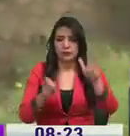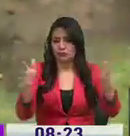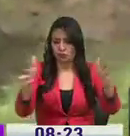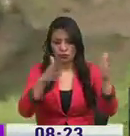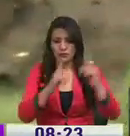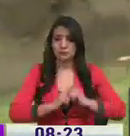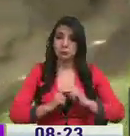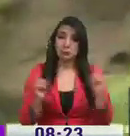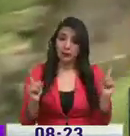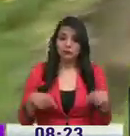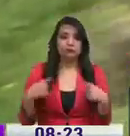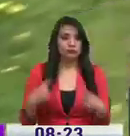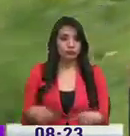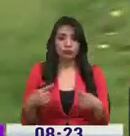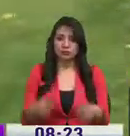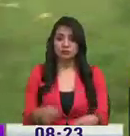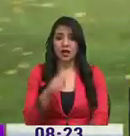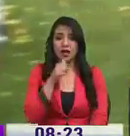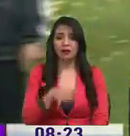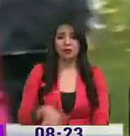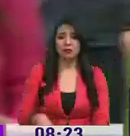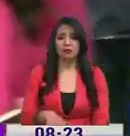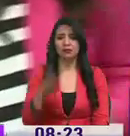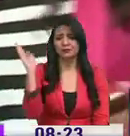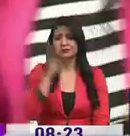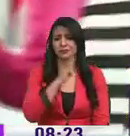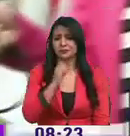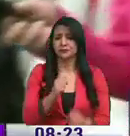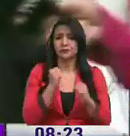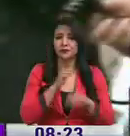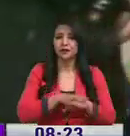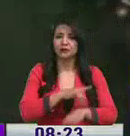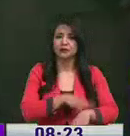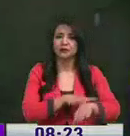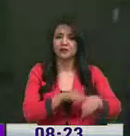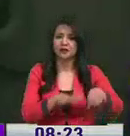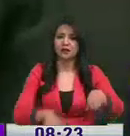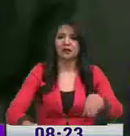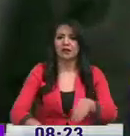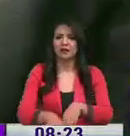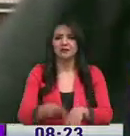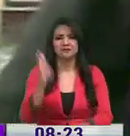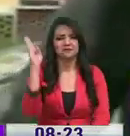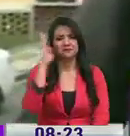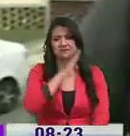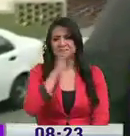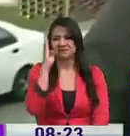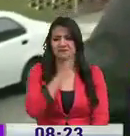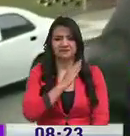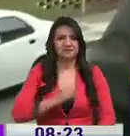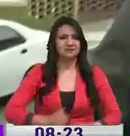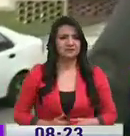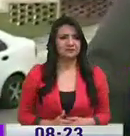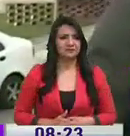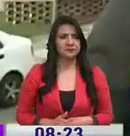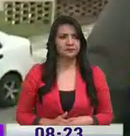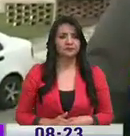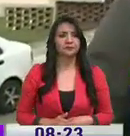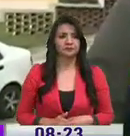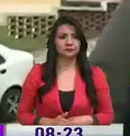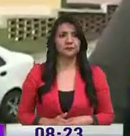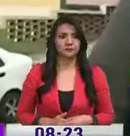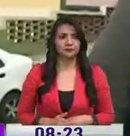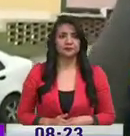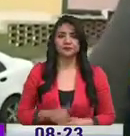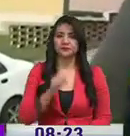pero es todos los días desde el agua que se emana y es unos olores desagradables, horribles como para estar nosotros aquí